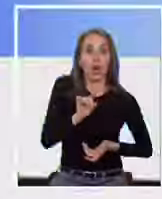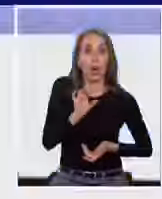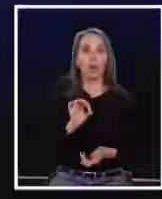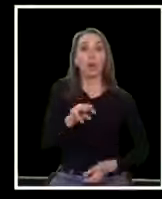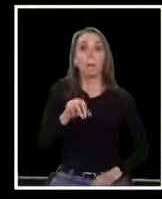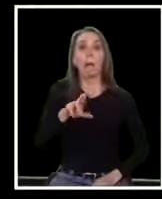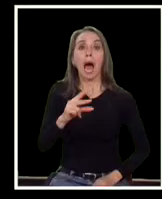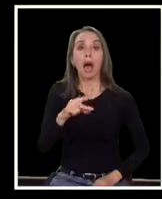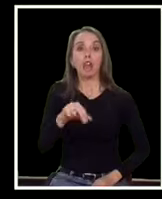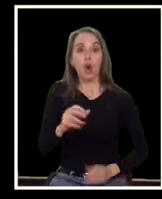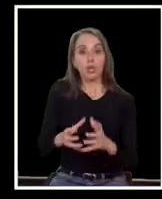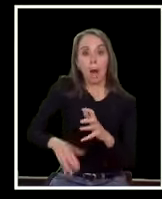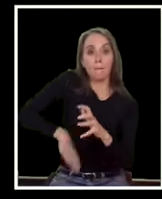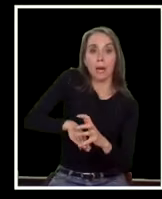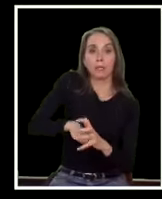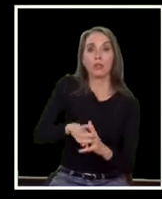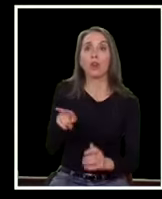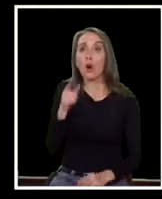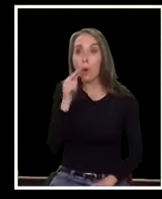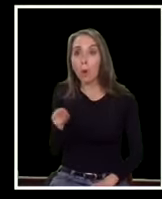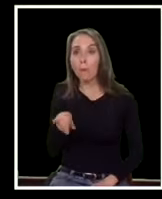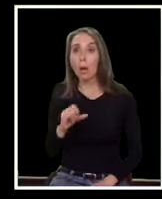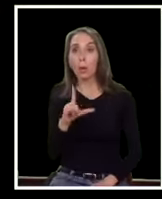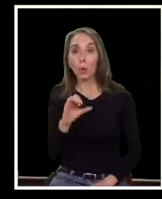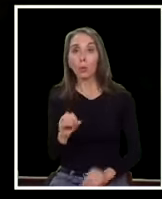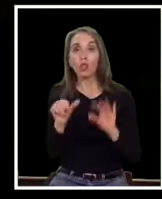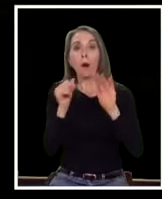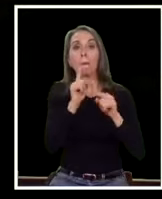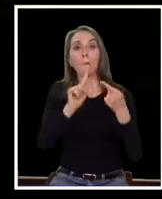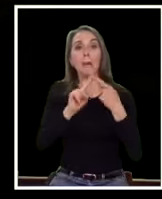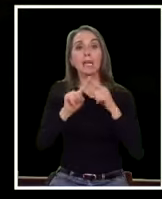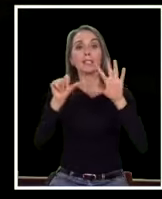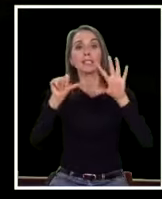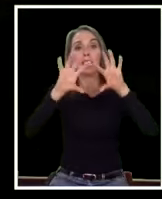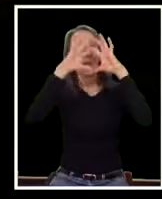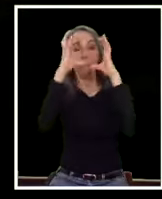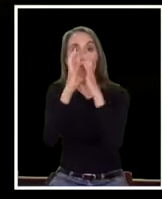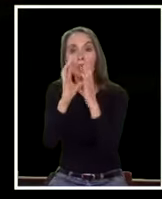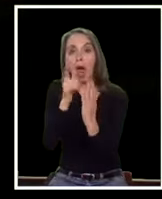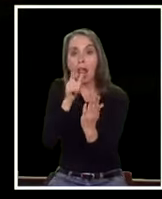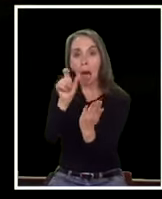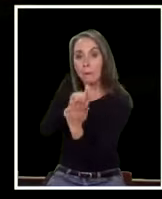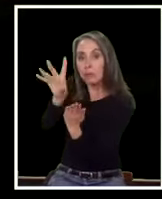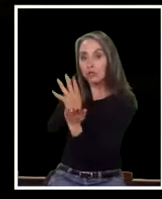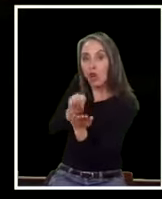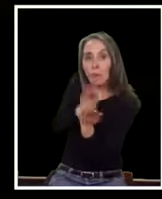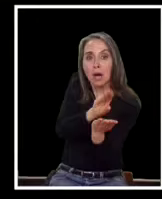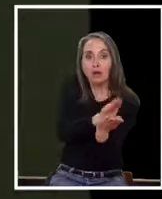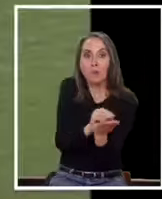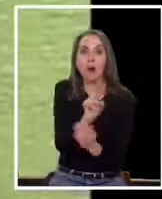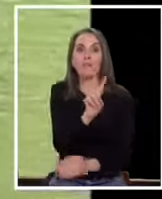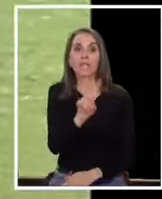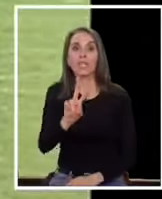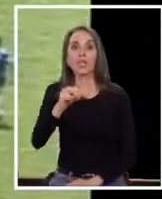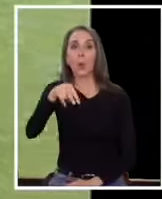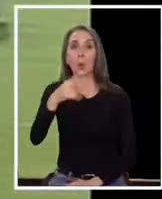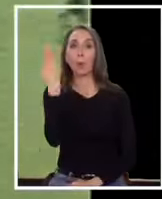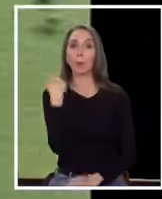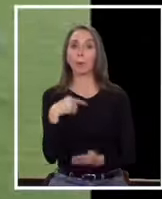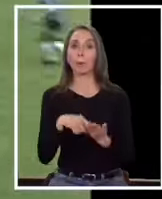momento. Julio Salviat ha estado en 6 mundiales con su libreta y su lápiz. Aquel 22